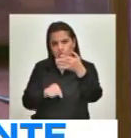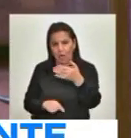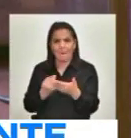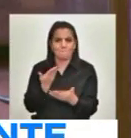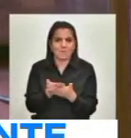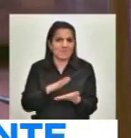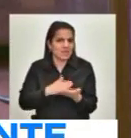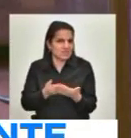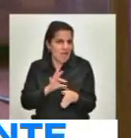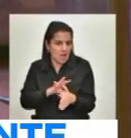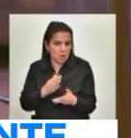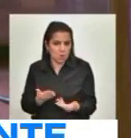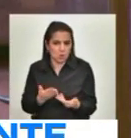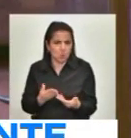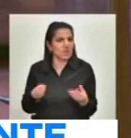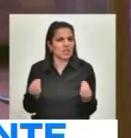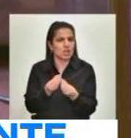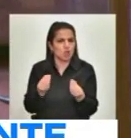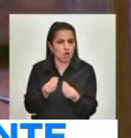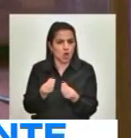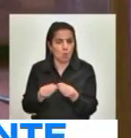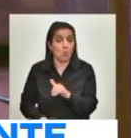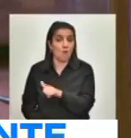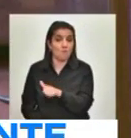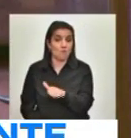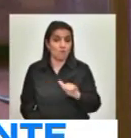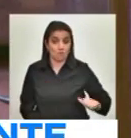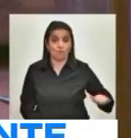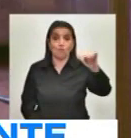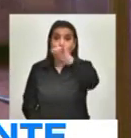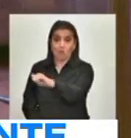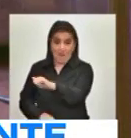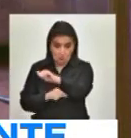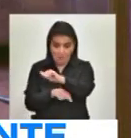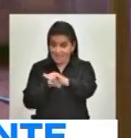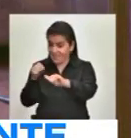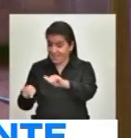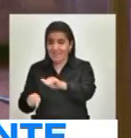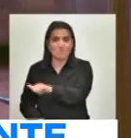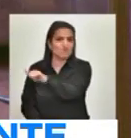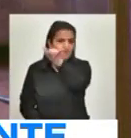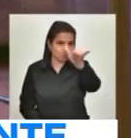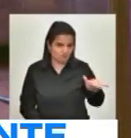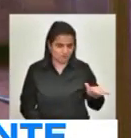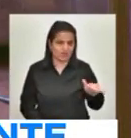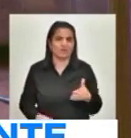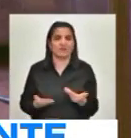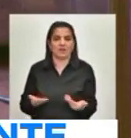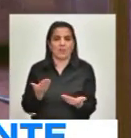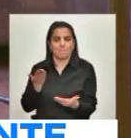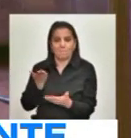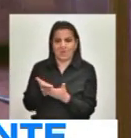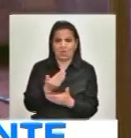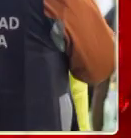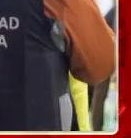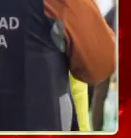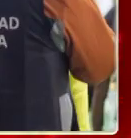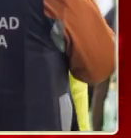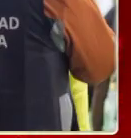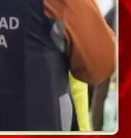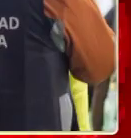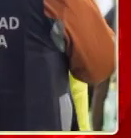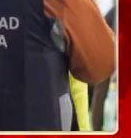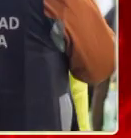pacientes y el itinerario de vuelo de origen y destino de este último. Es mi solicitud, Presidenta, he dicho. Muchas gracias.